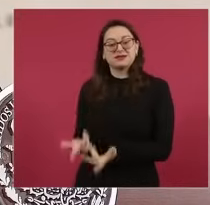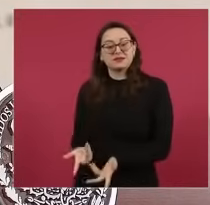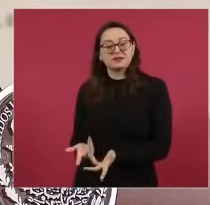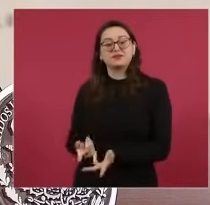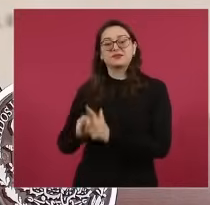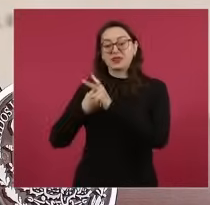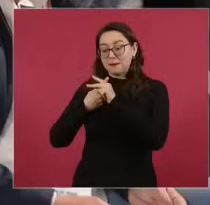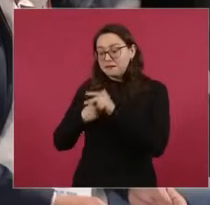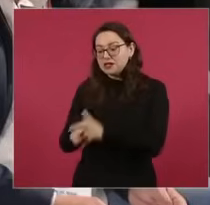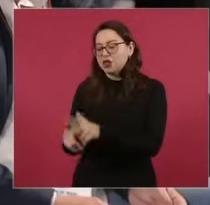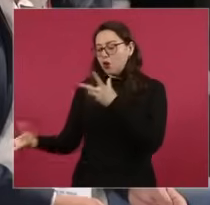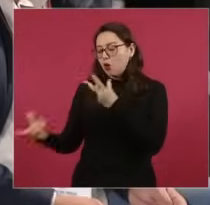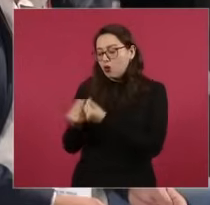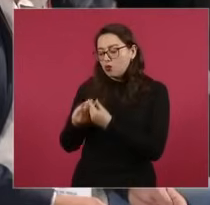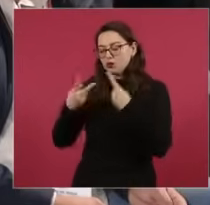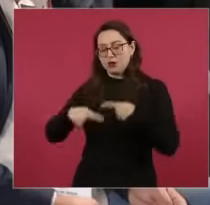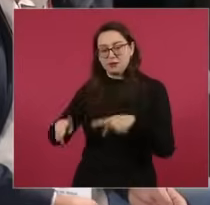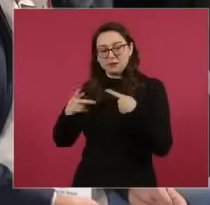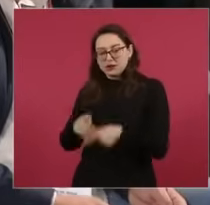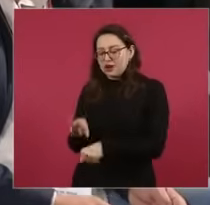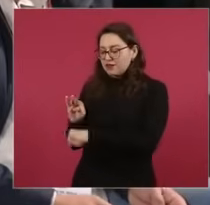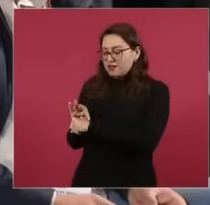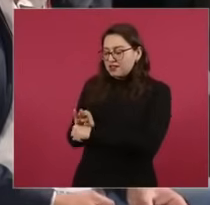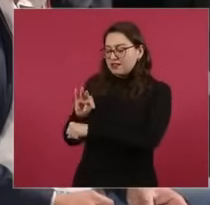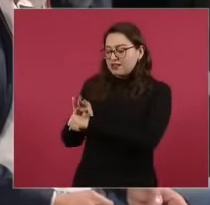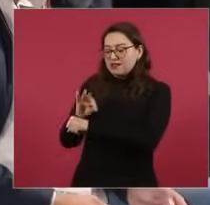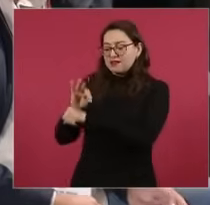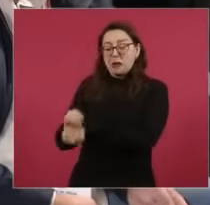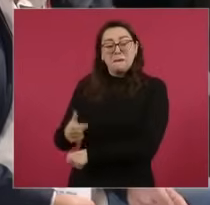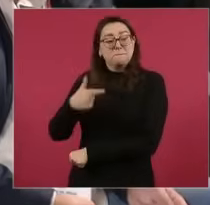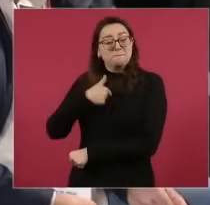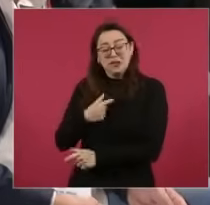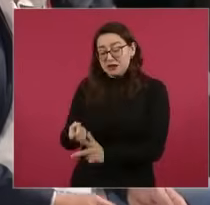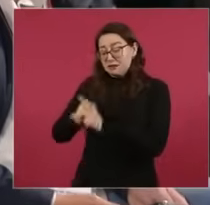empecé trabajando con la gente, defendiendo al pueblo.